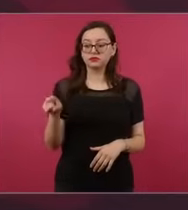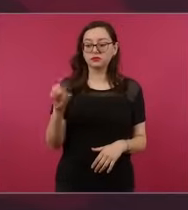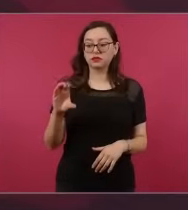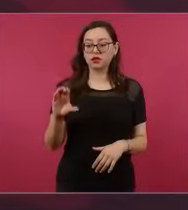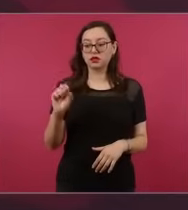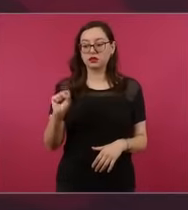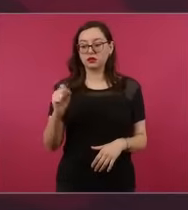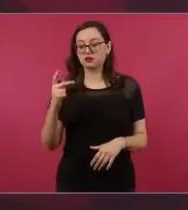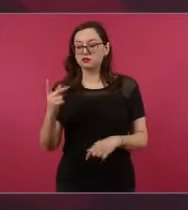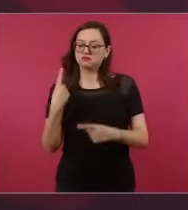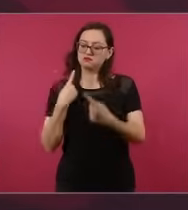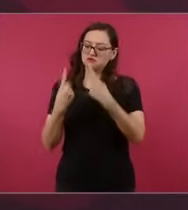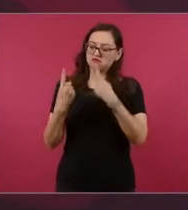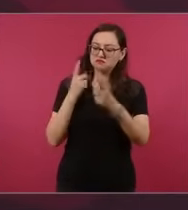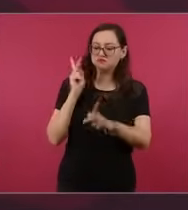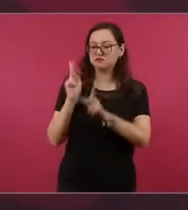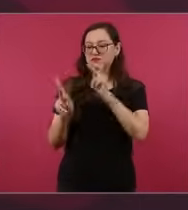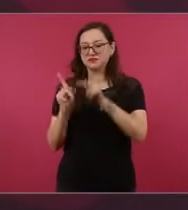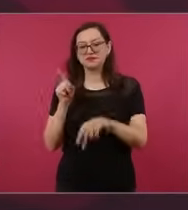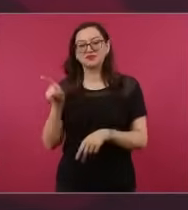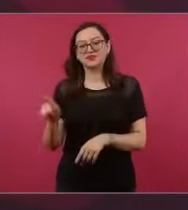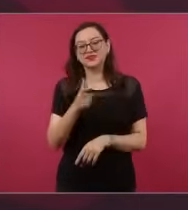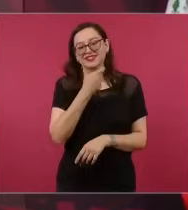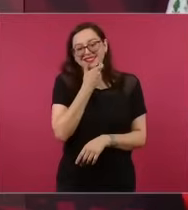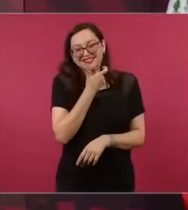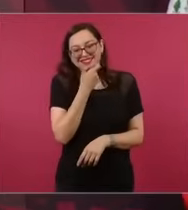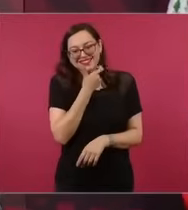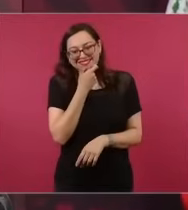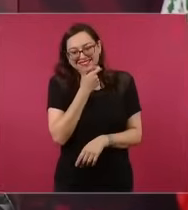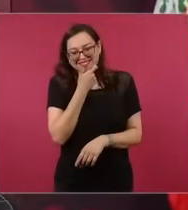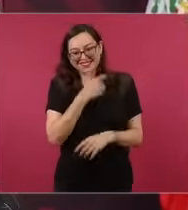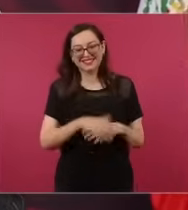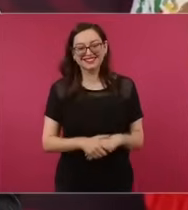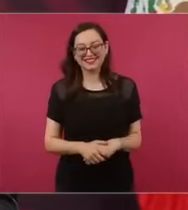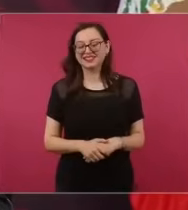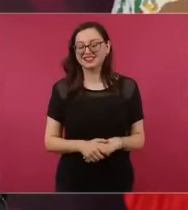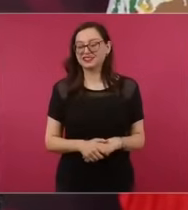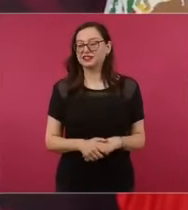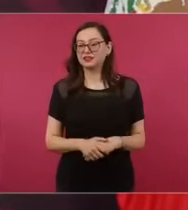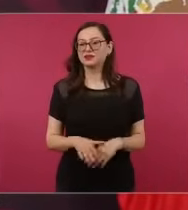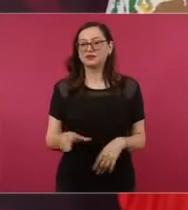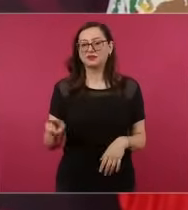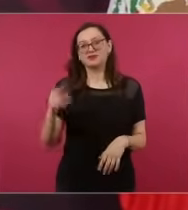y nos reíamos porque a ella le tocó repartir volantes.